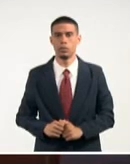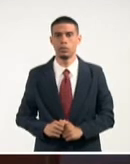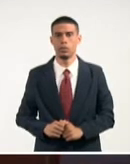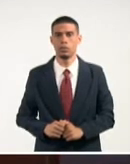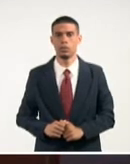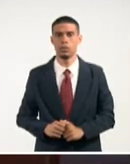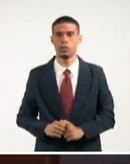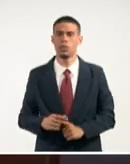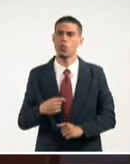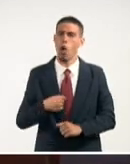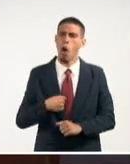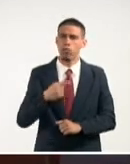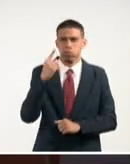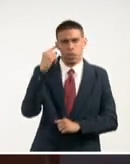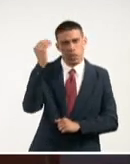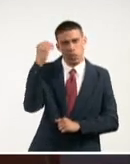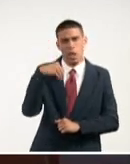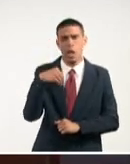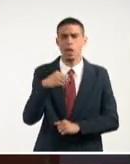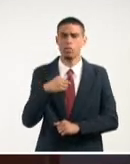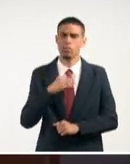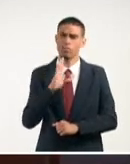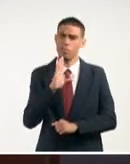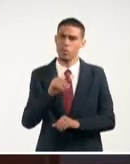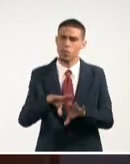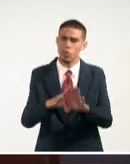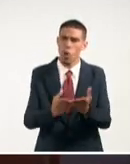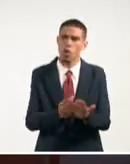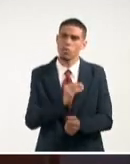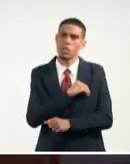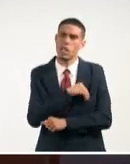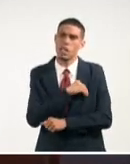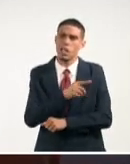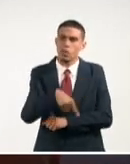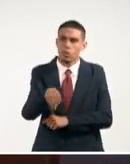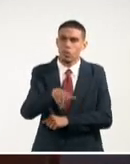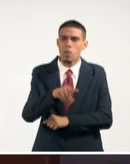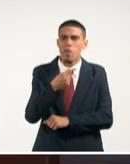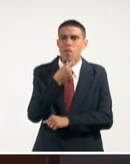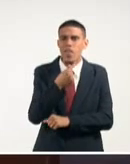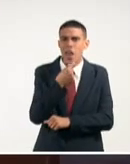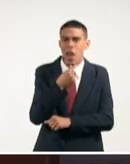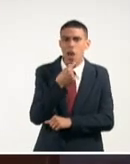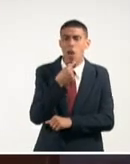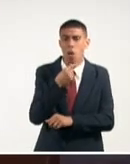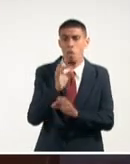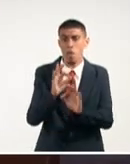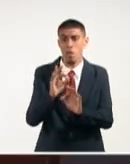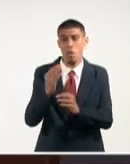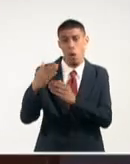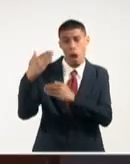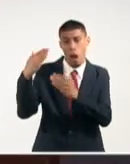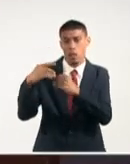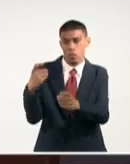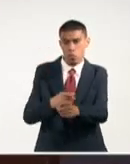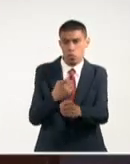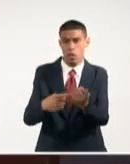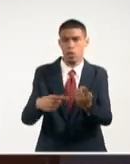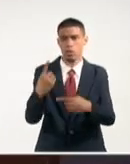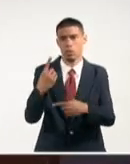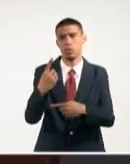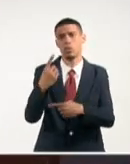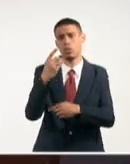sé que expreso el sentir de la generación histórica al ratificar la confianza